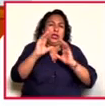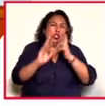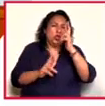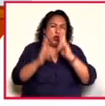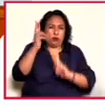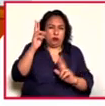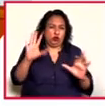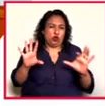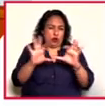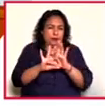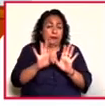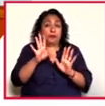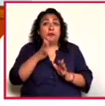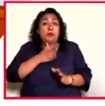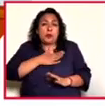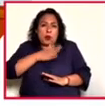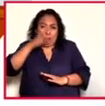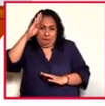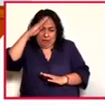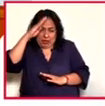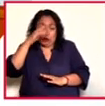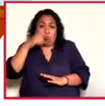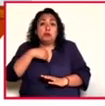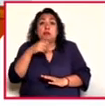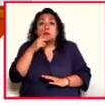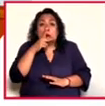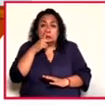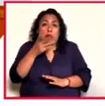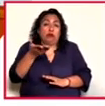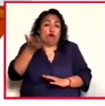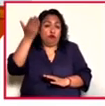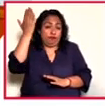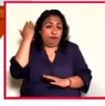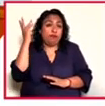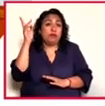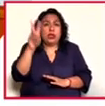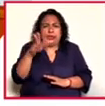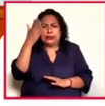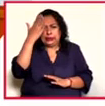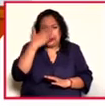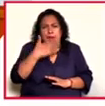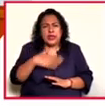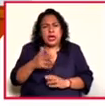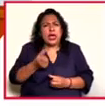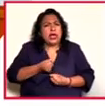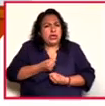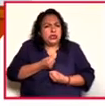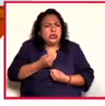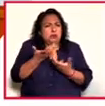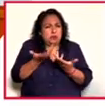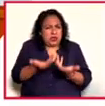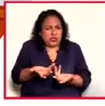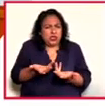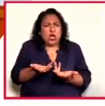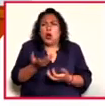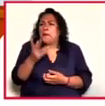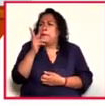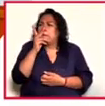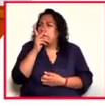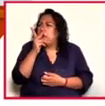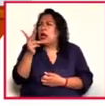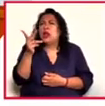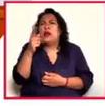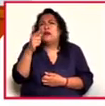digo que mi papá fue un hombre que supo hablar y expresar con palabras sencillas